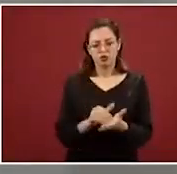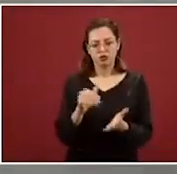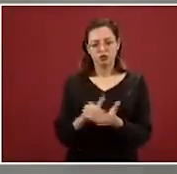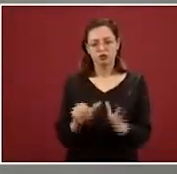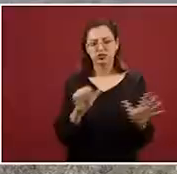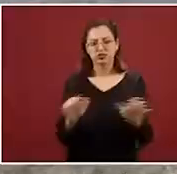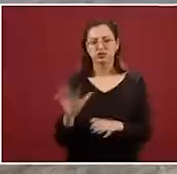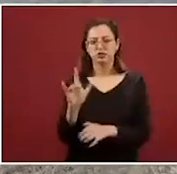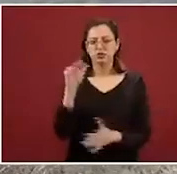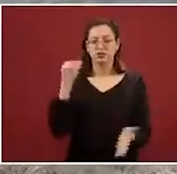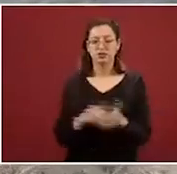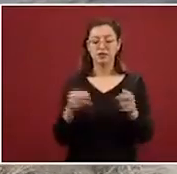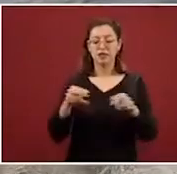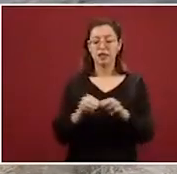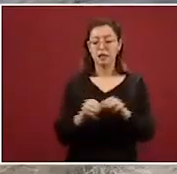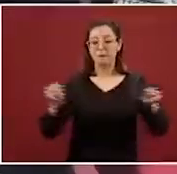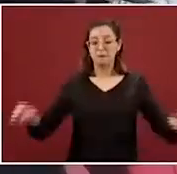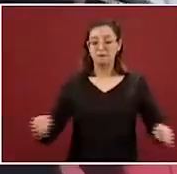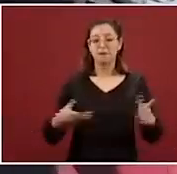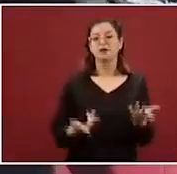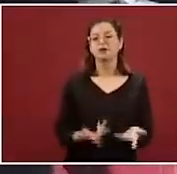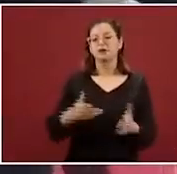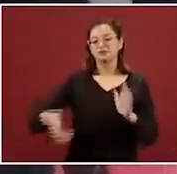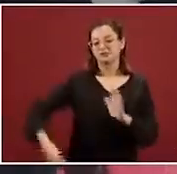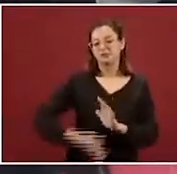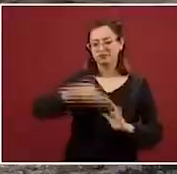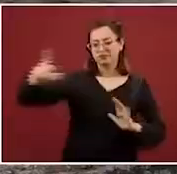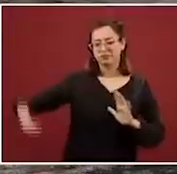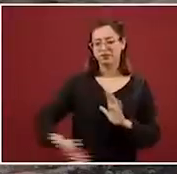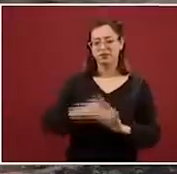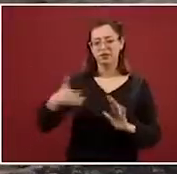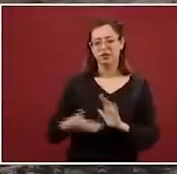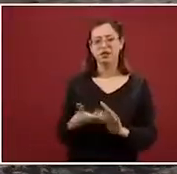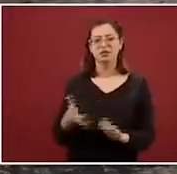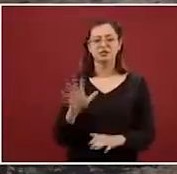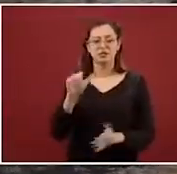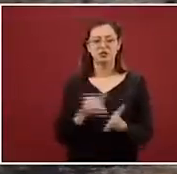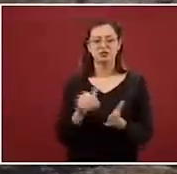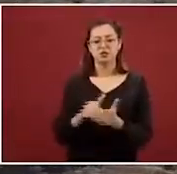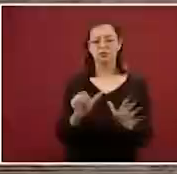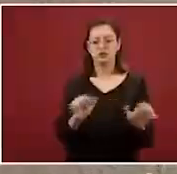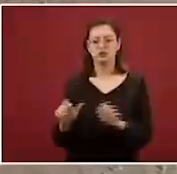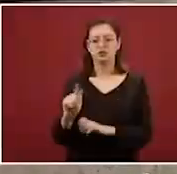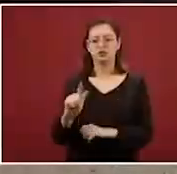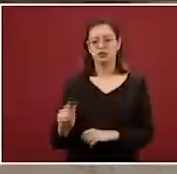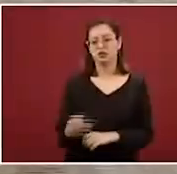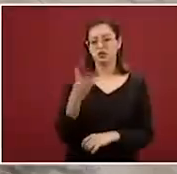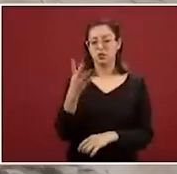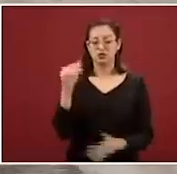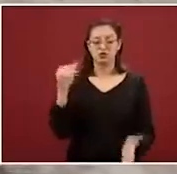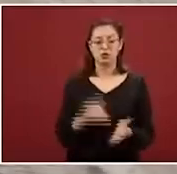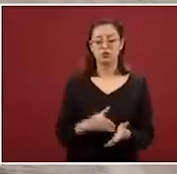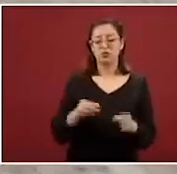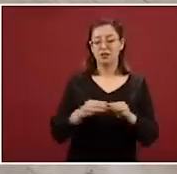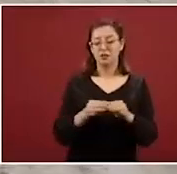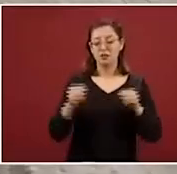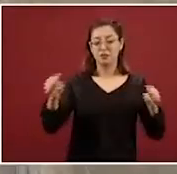cuadrados. Se han excavado 5.674.000 metros cúbicos. Se han